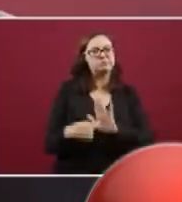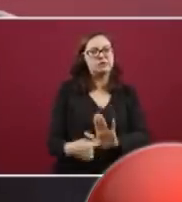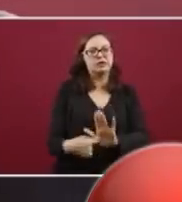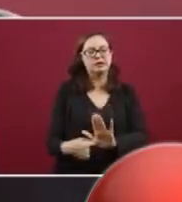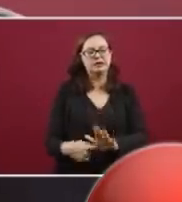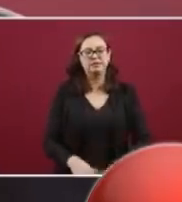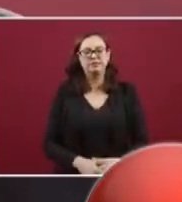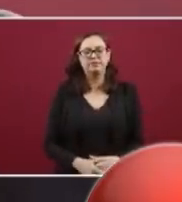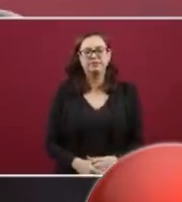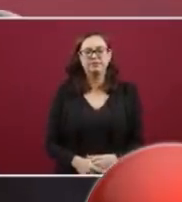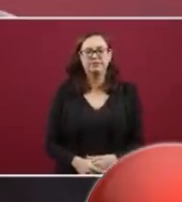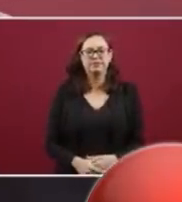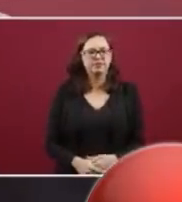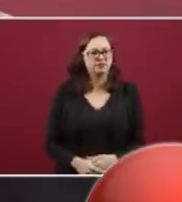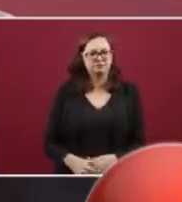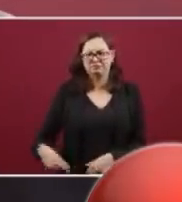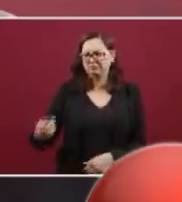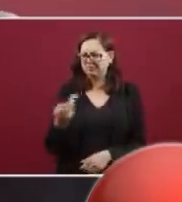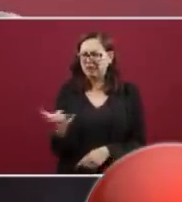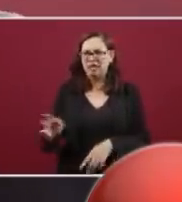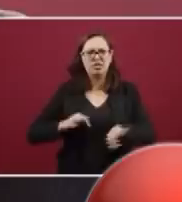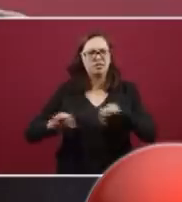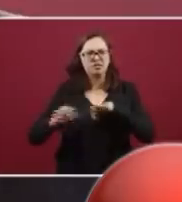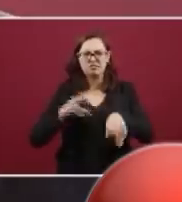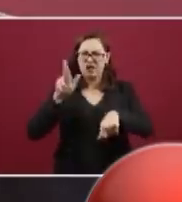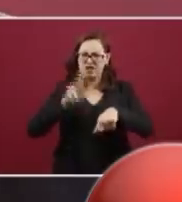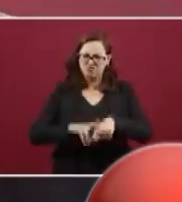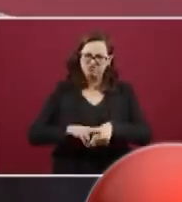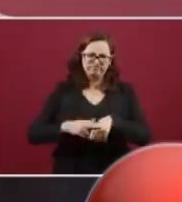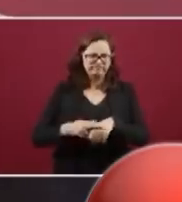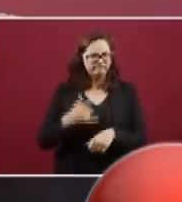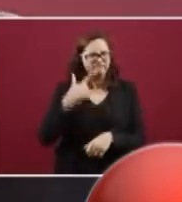posteriormente continuó el movimiento y